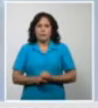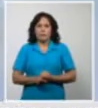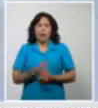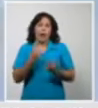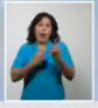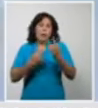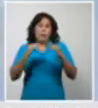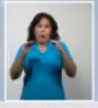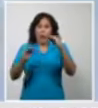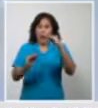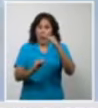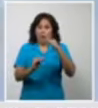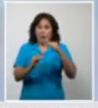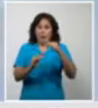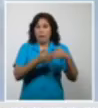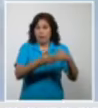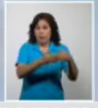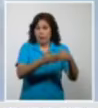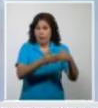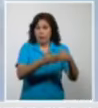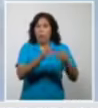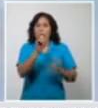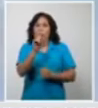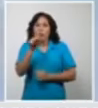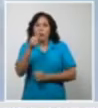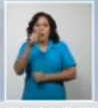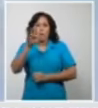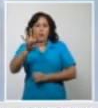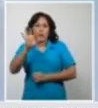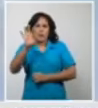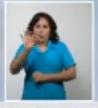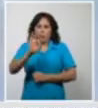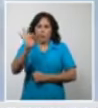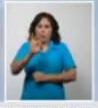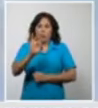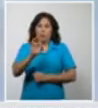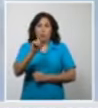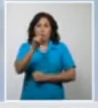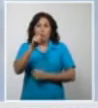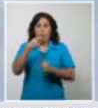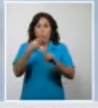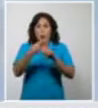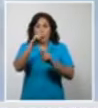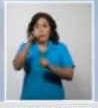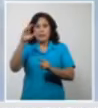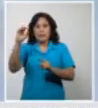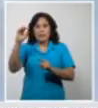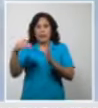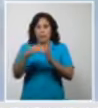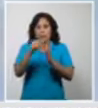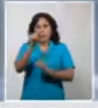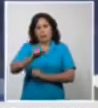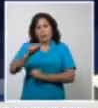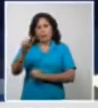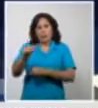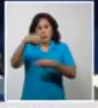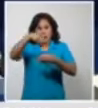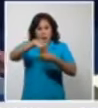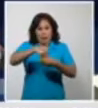como la de Granma, con 1,5 por 100.000 habitantes.